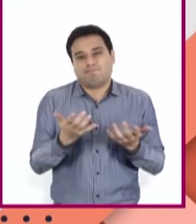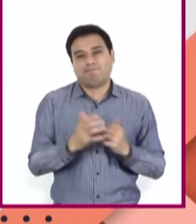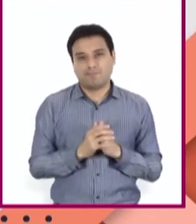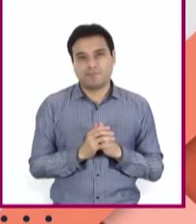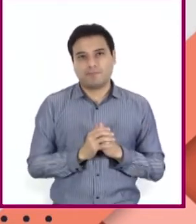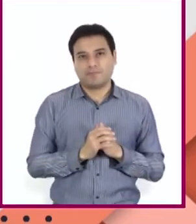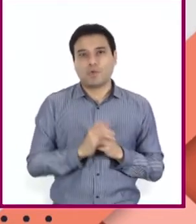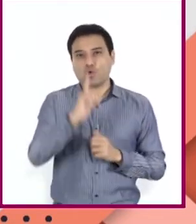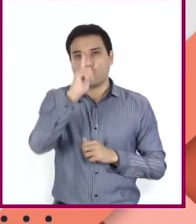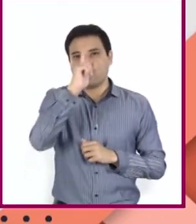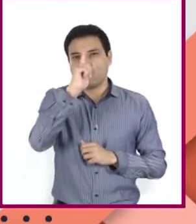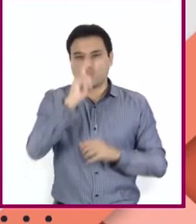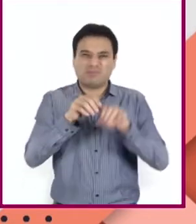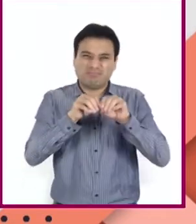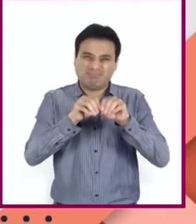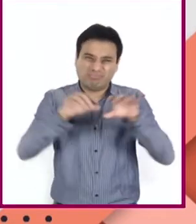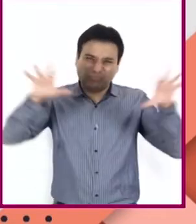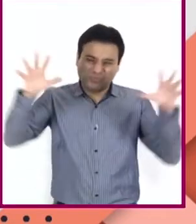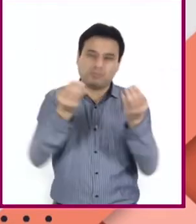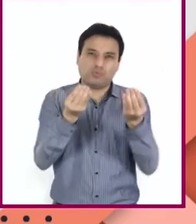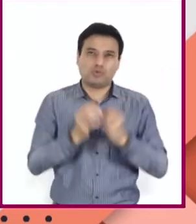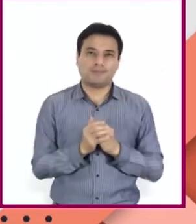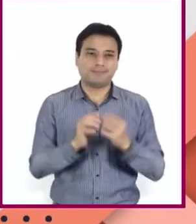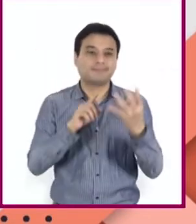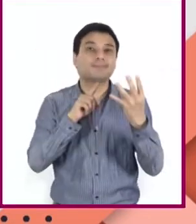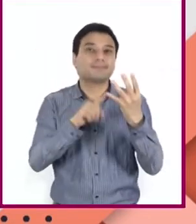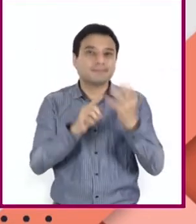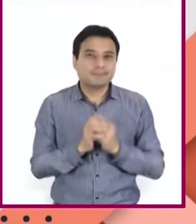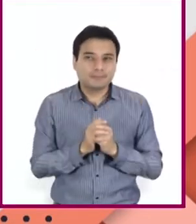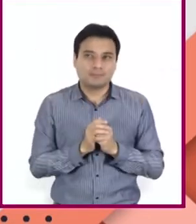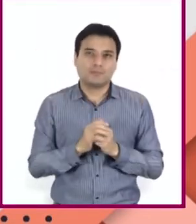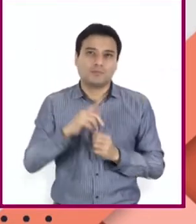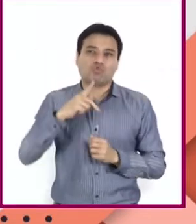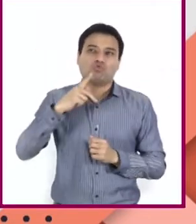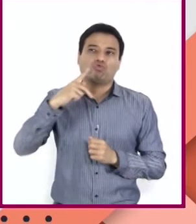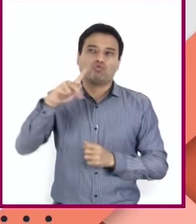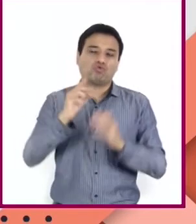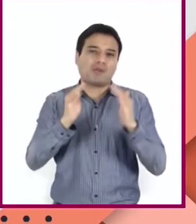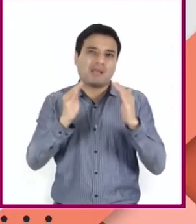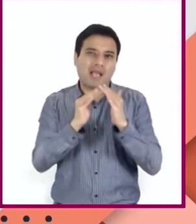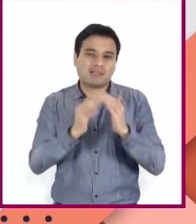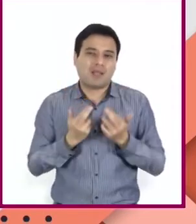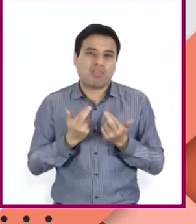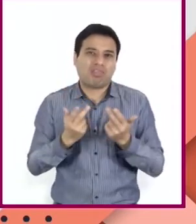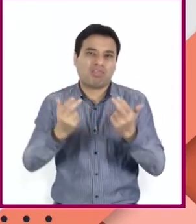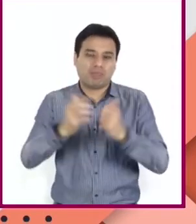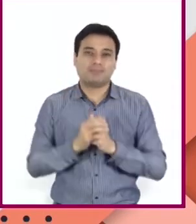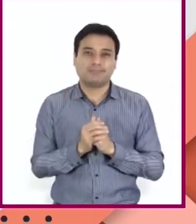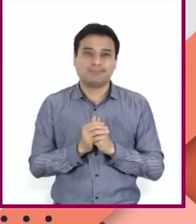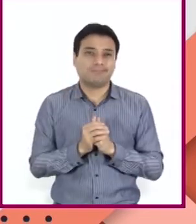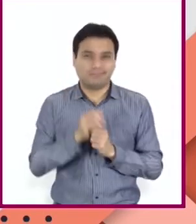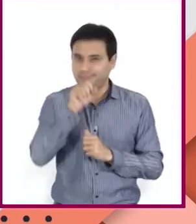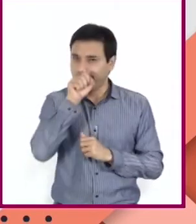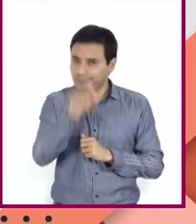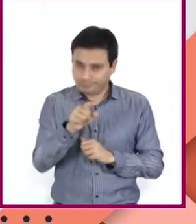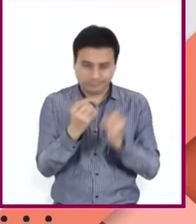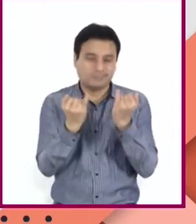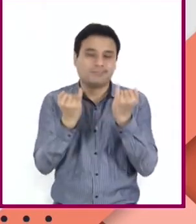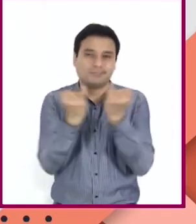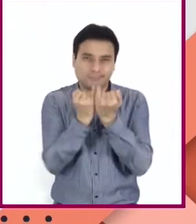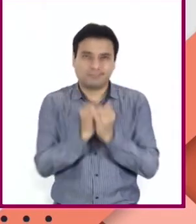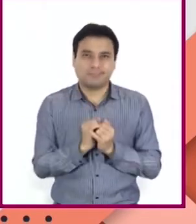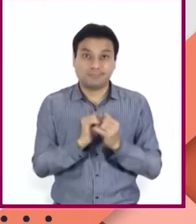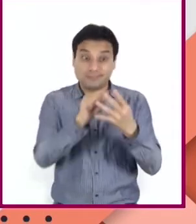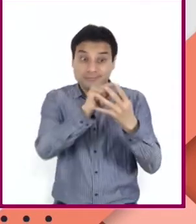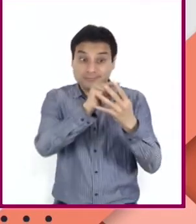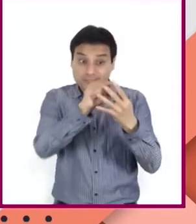de contaminación de luz y la otra la destrucción de hábitats, ya que también son una explicación del por qué la población